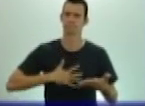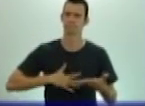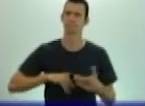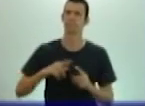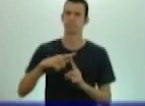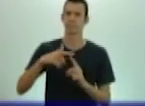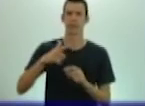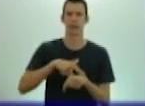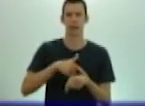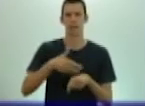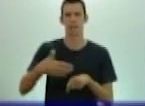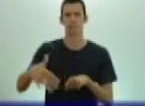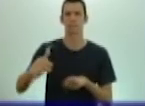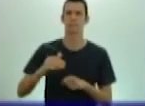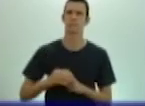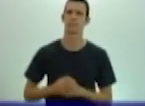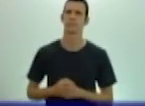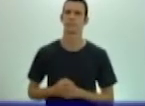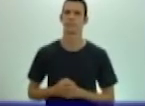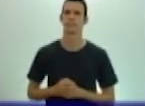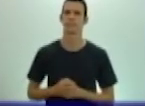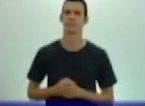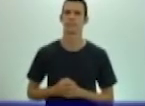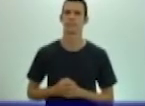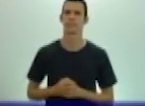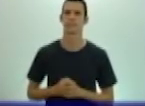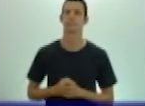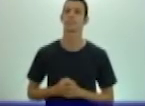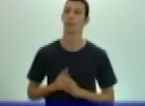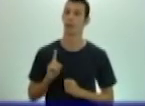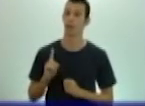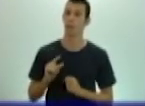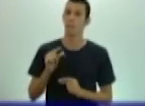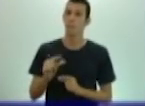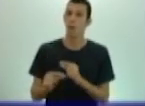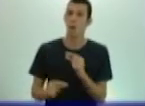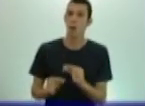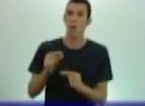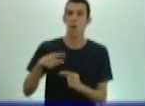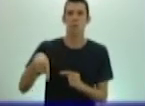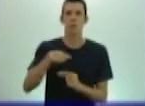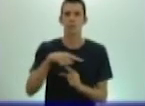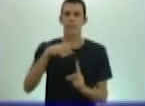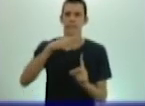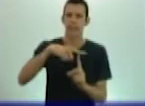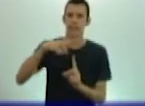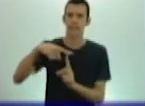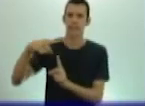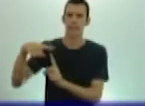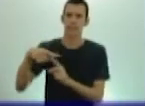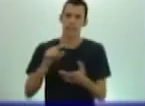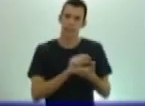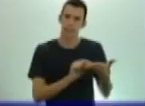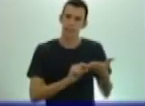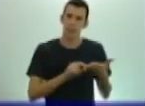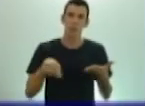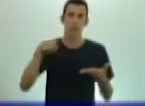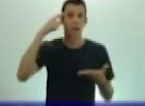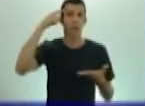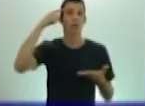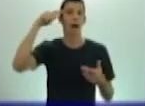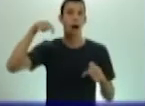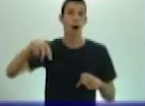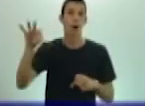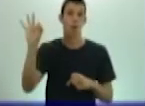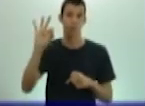actividad. Es importante que en la medida que ustedes vayan resolviendo la actividad, vayan extrapolando, porque aunque están en octavo grado, cuando lleguemos al grado noveno